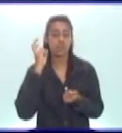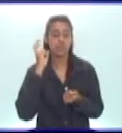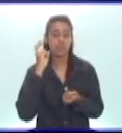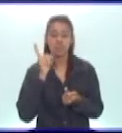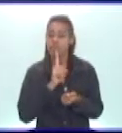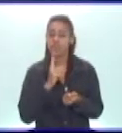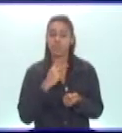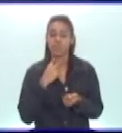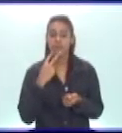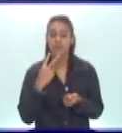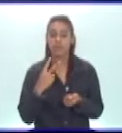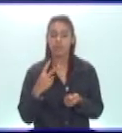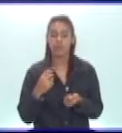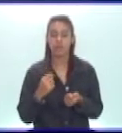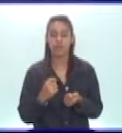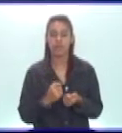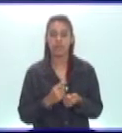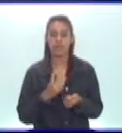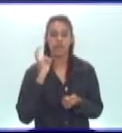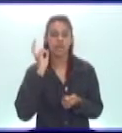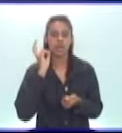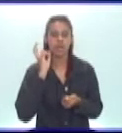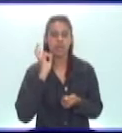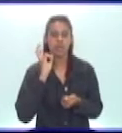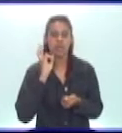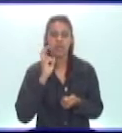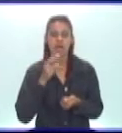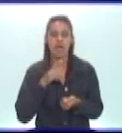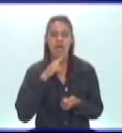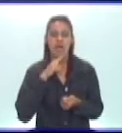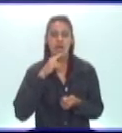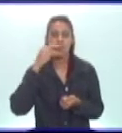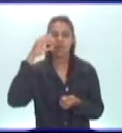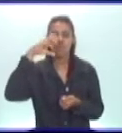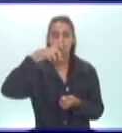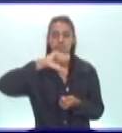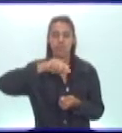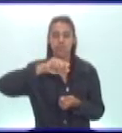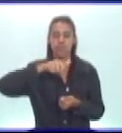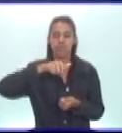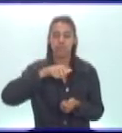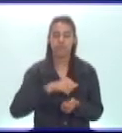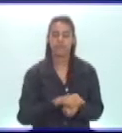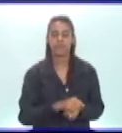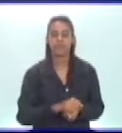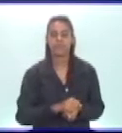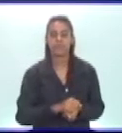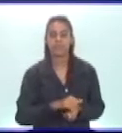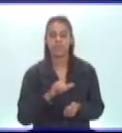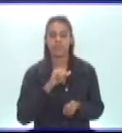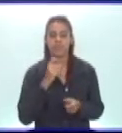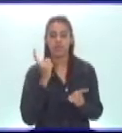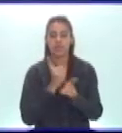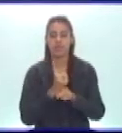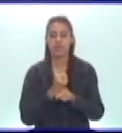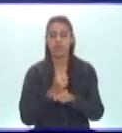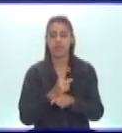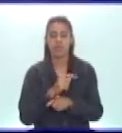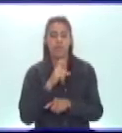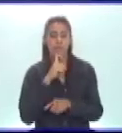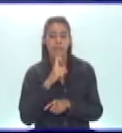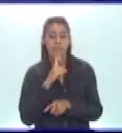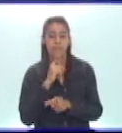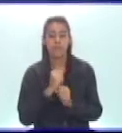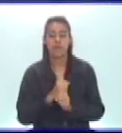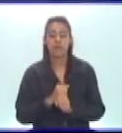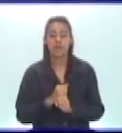verbales, como el ruido que provoca el agua al caer, que también podríamos encontrarlo en el baño, y de ahí